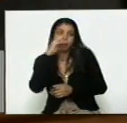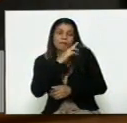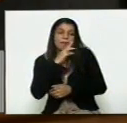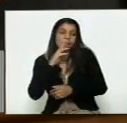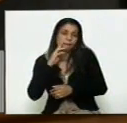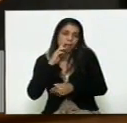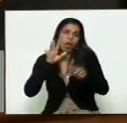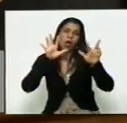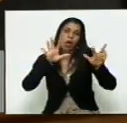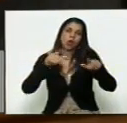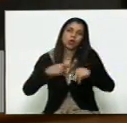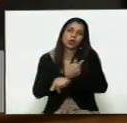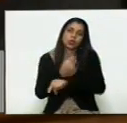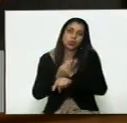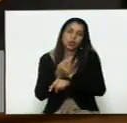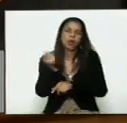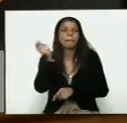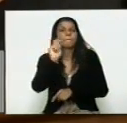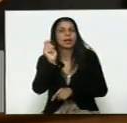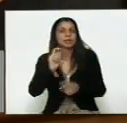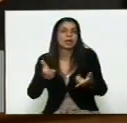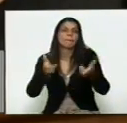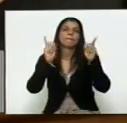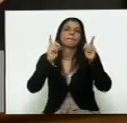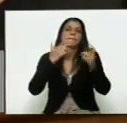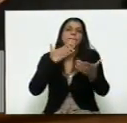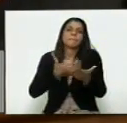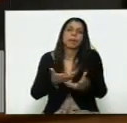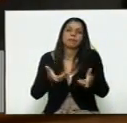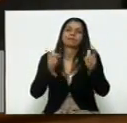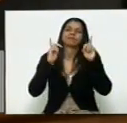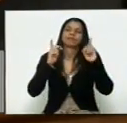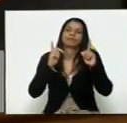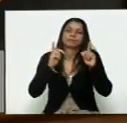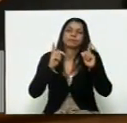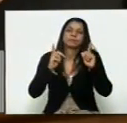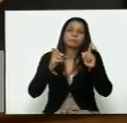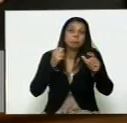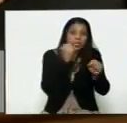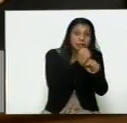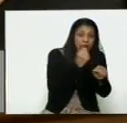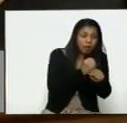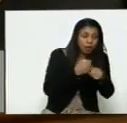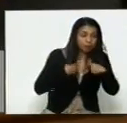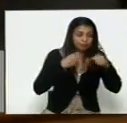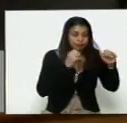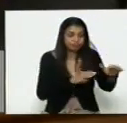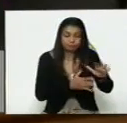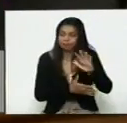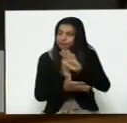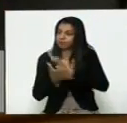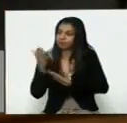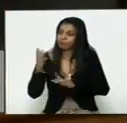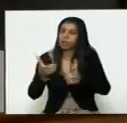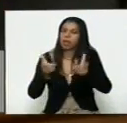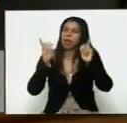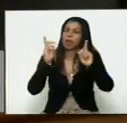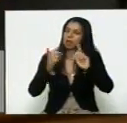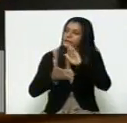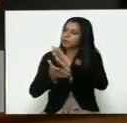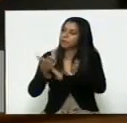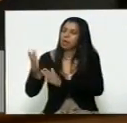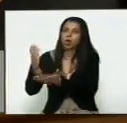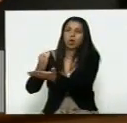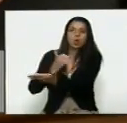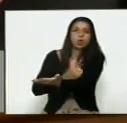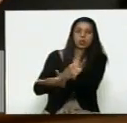8 horas mensuales de licencia o permiso de sus actividades laborales para concurrir al